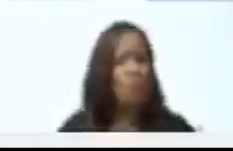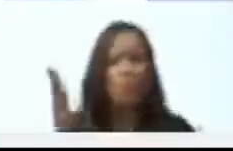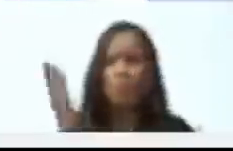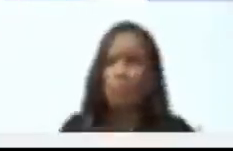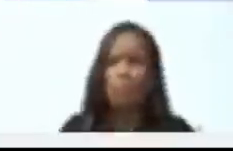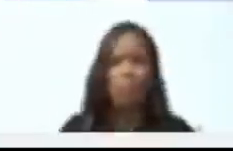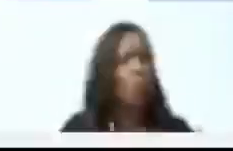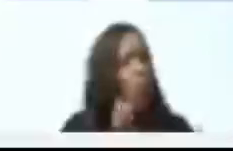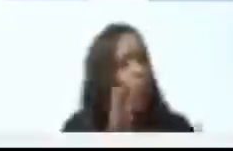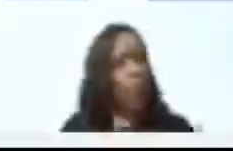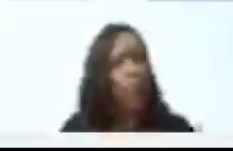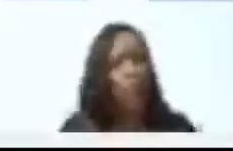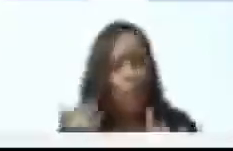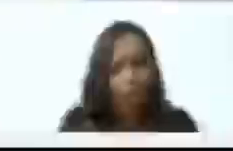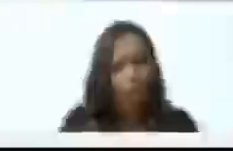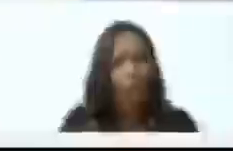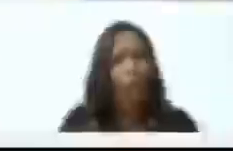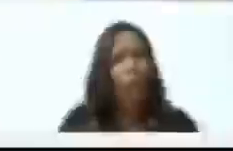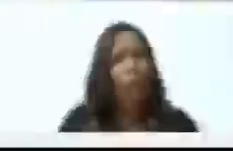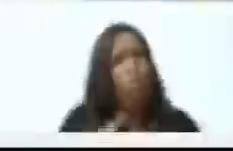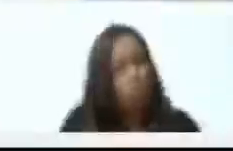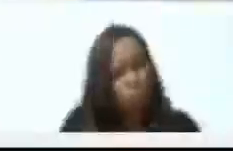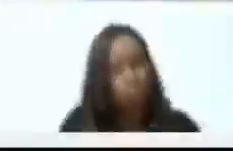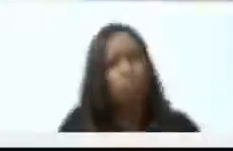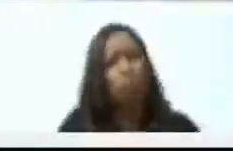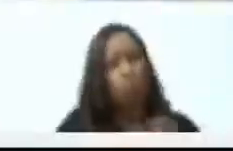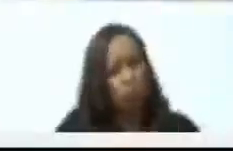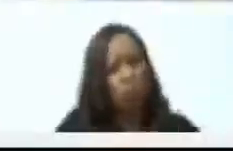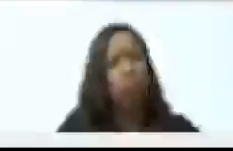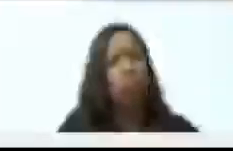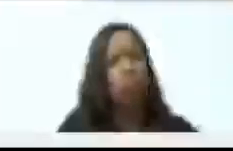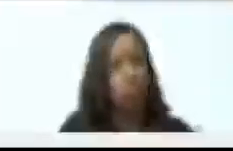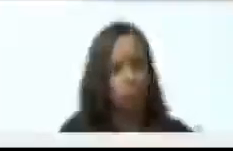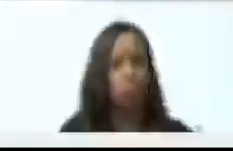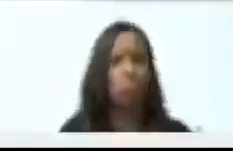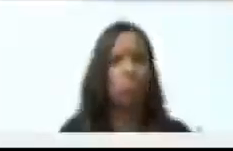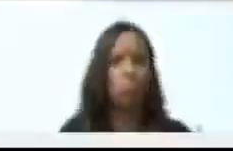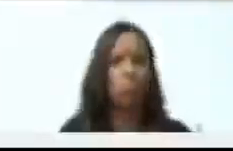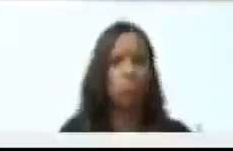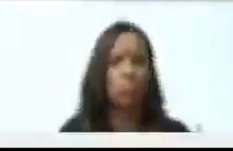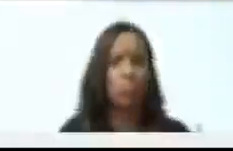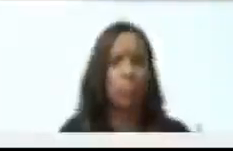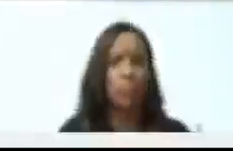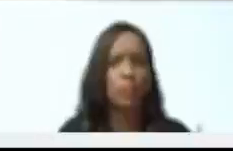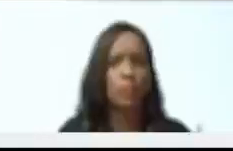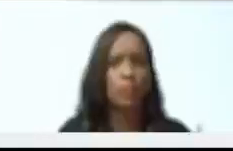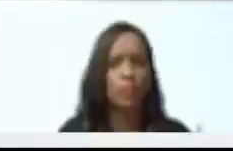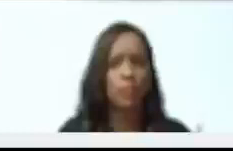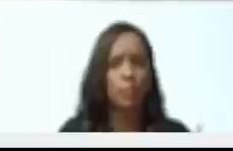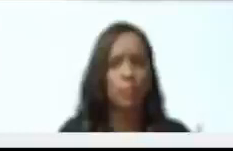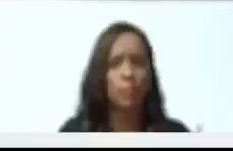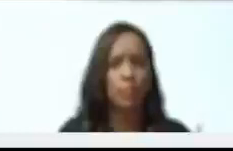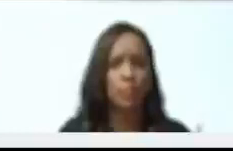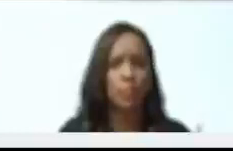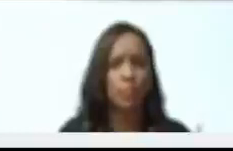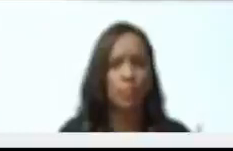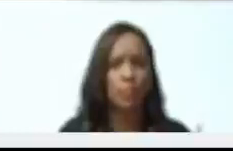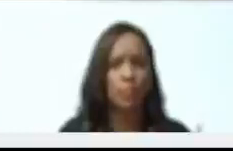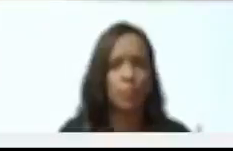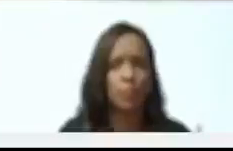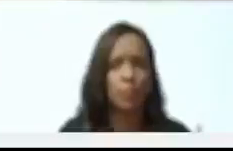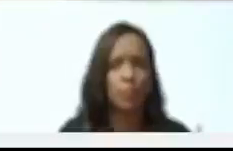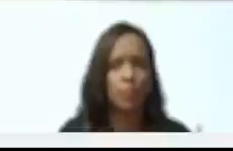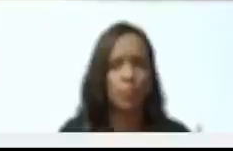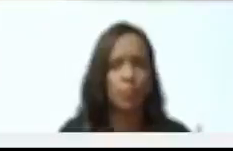impedimento, presidente. Entonces voy a someter el procedimiento de que el proyecto sea remitido a la